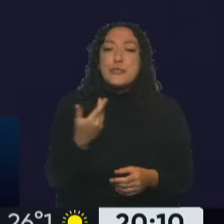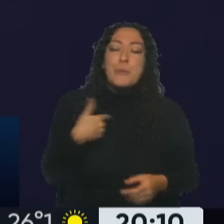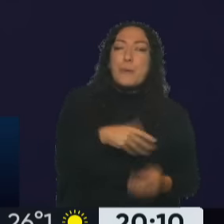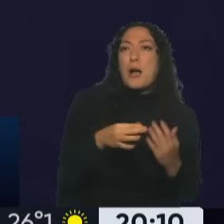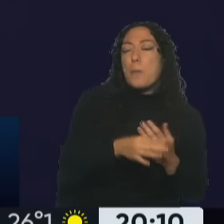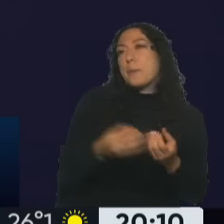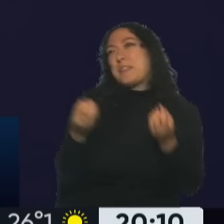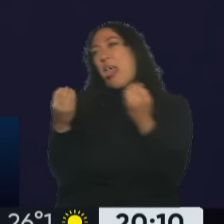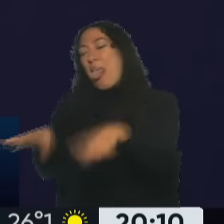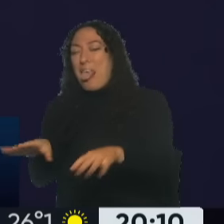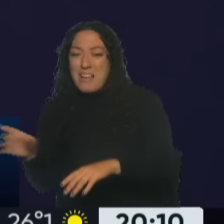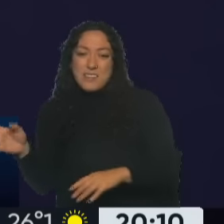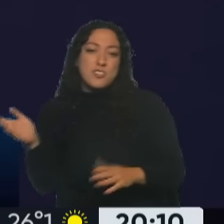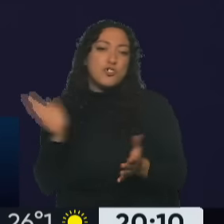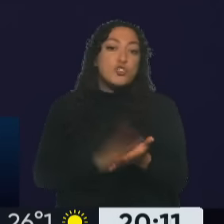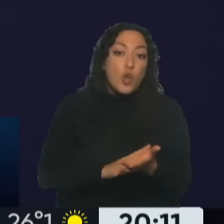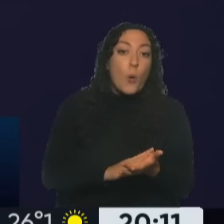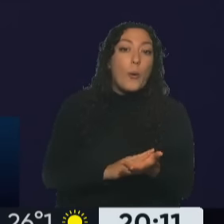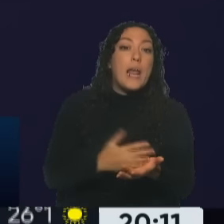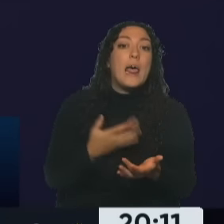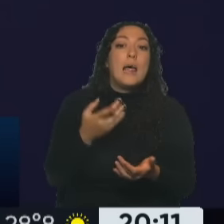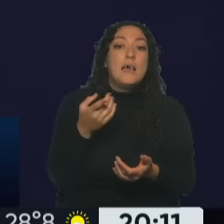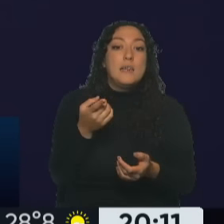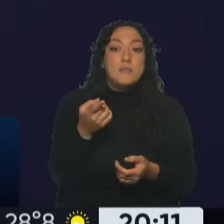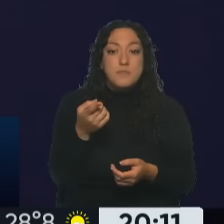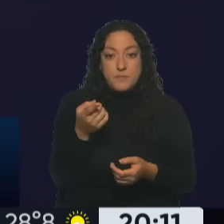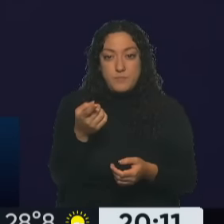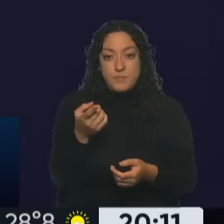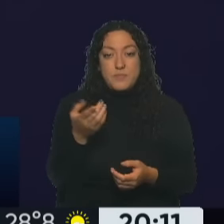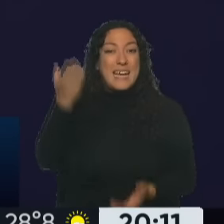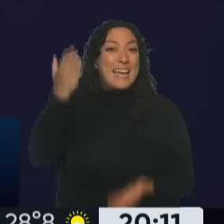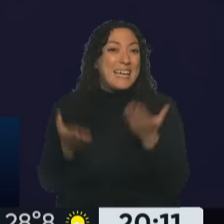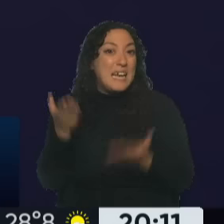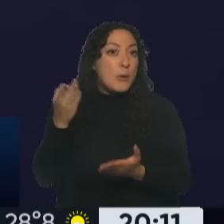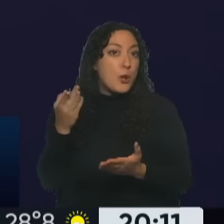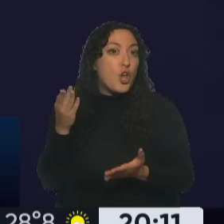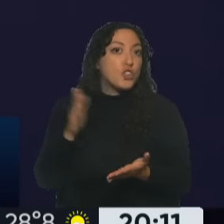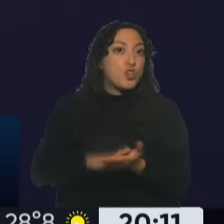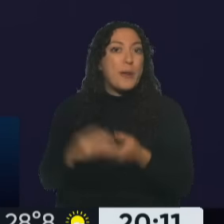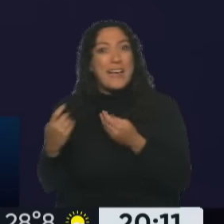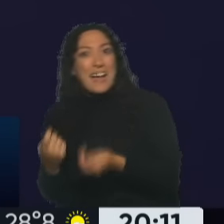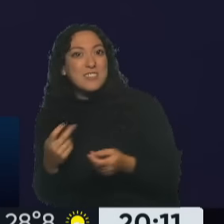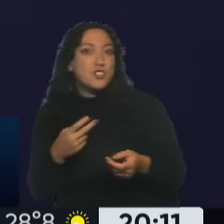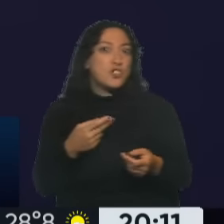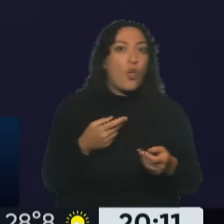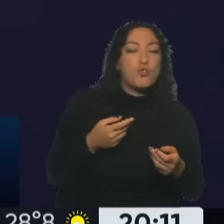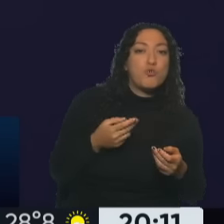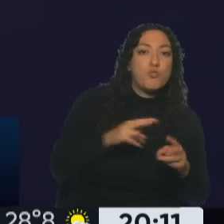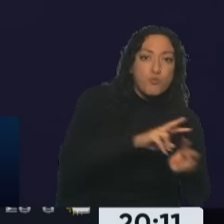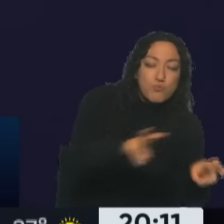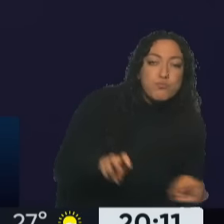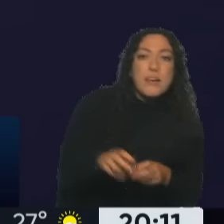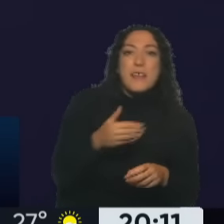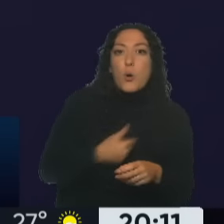compromiso de ir a a equilibrio fiscal si de equilibrar las cuentas